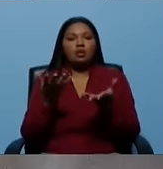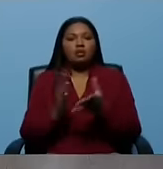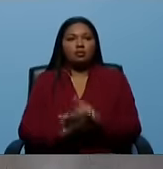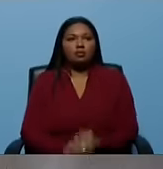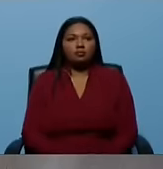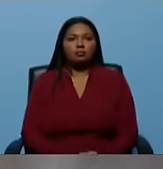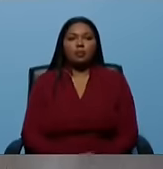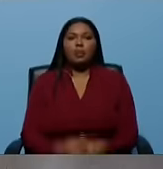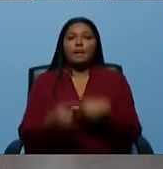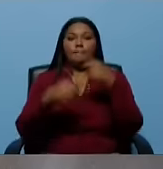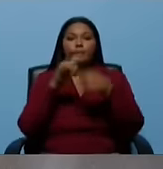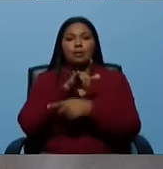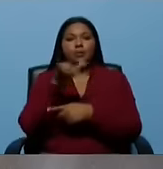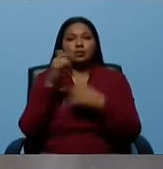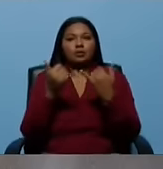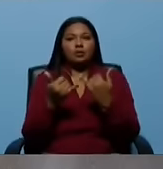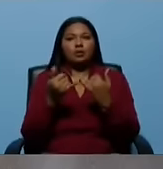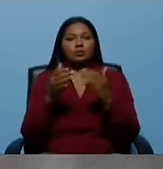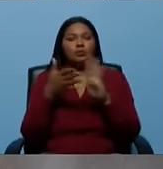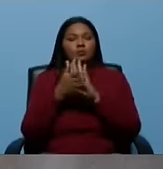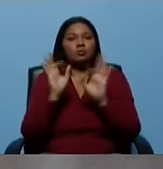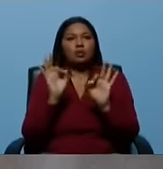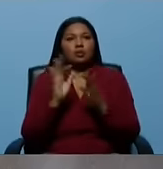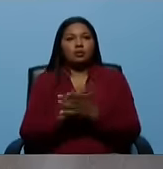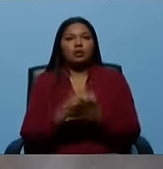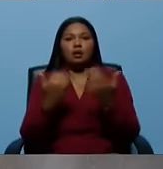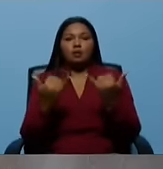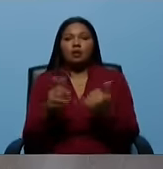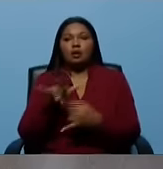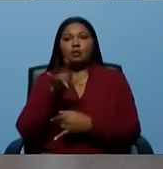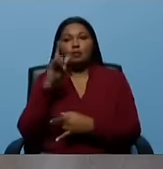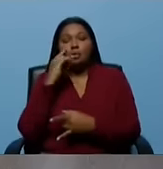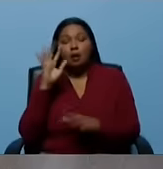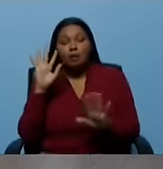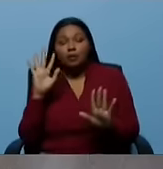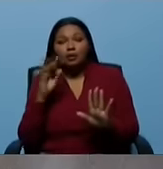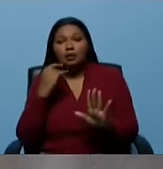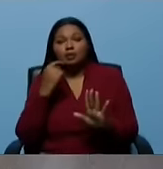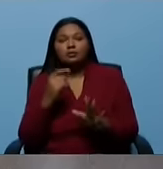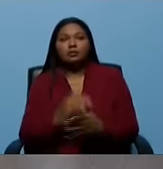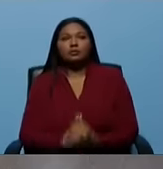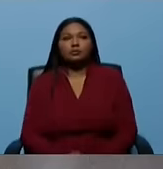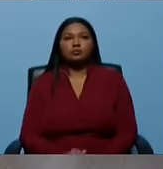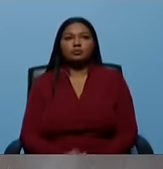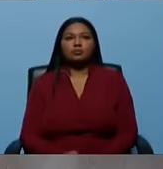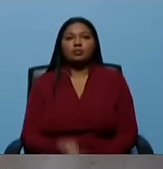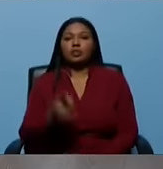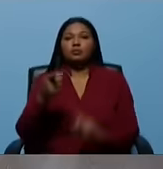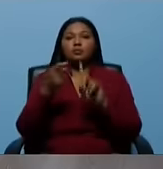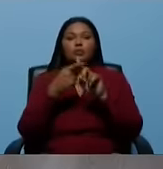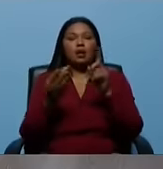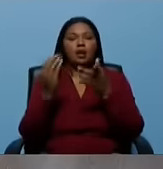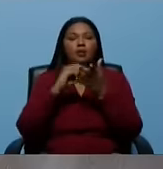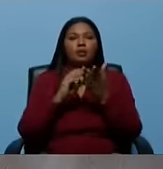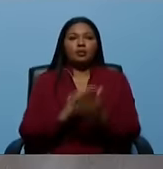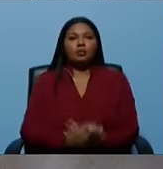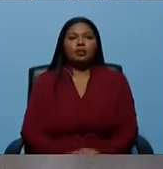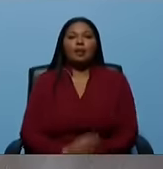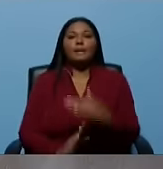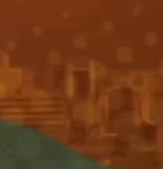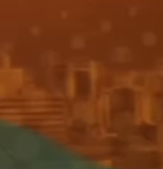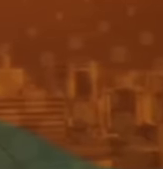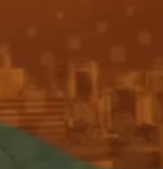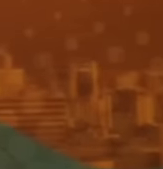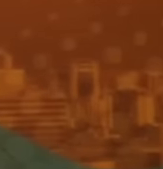nada pasa lo del avión de entraas Sur No pasa nada pasa ahora lo de este avión vamos a ver qué va a suceder bueno eso y más a la vuelta a la vuelta pausa ya